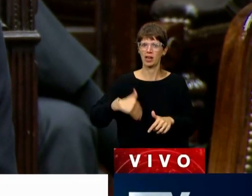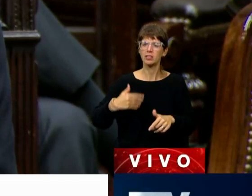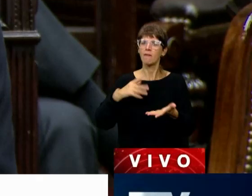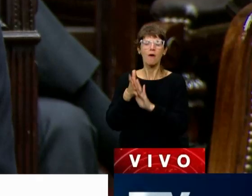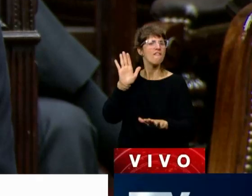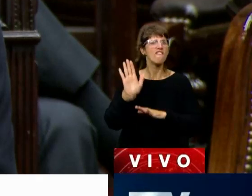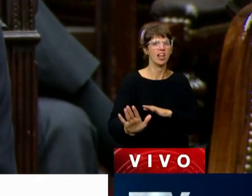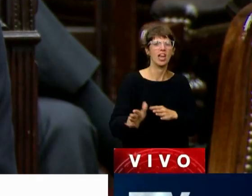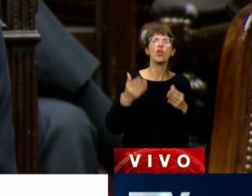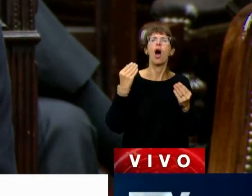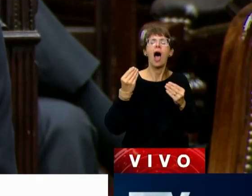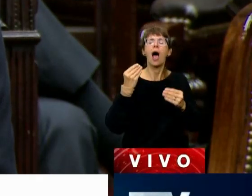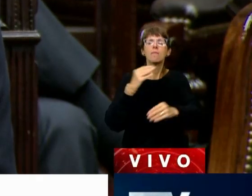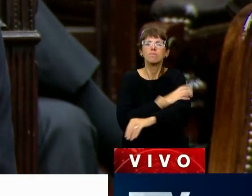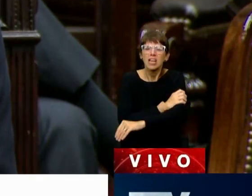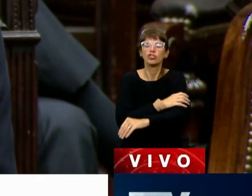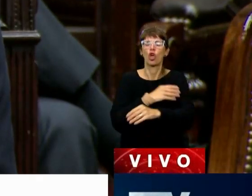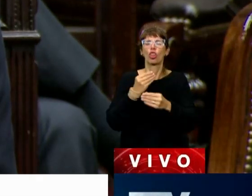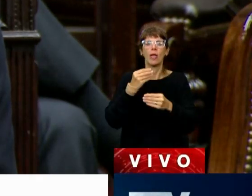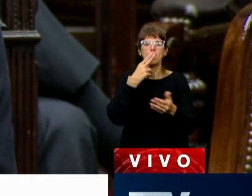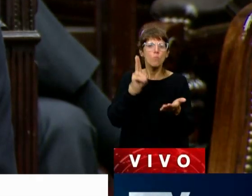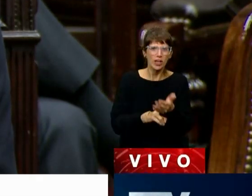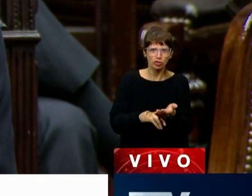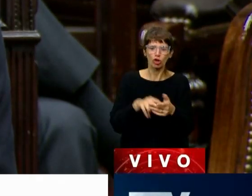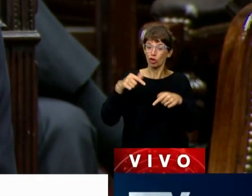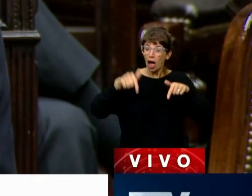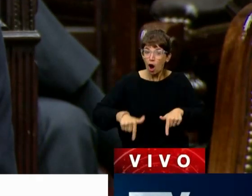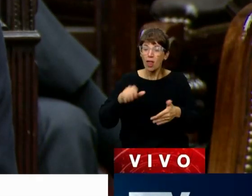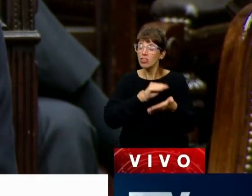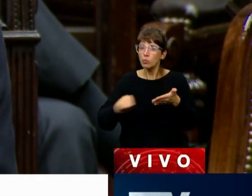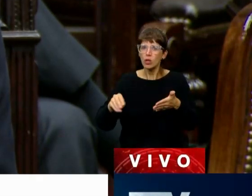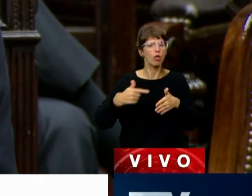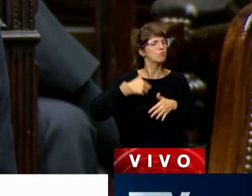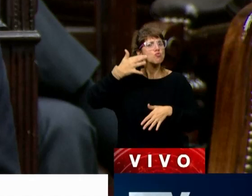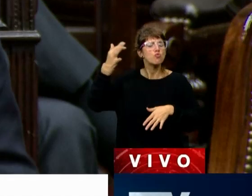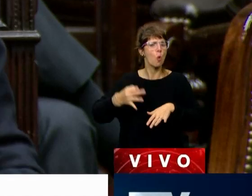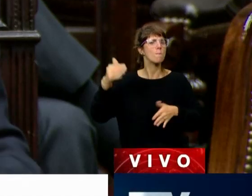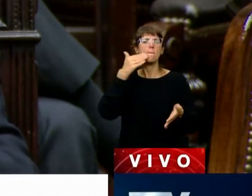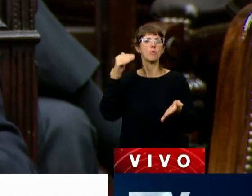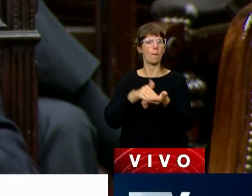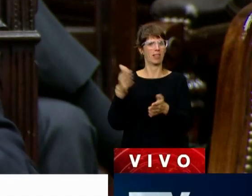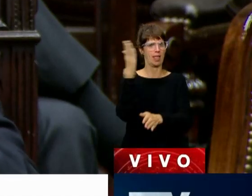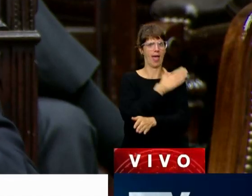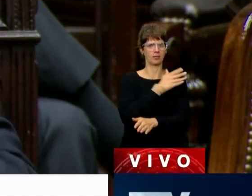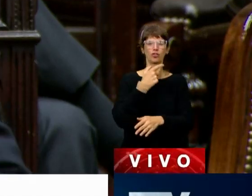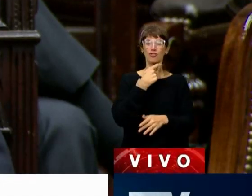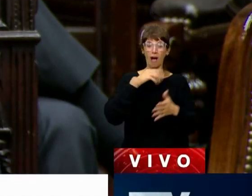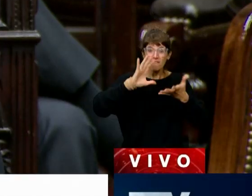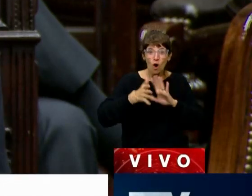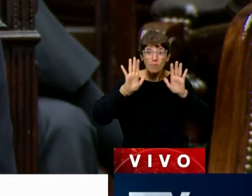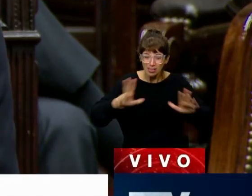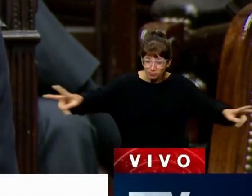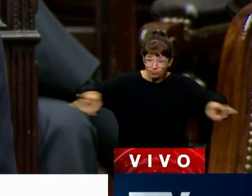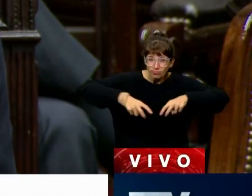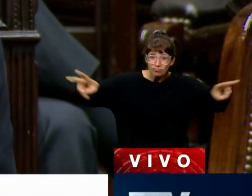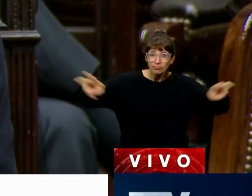a la voracidad impositiva. Desde mi banca voy a honrar esa promesa. Quiero enderezar este sistema de